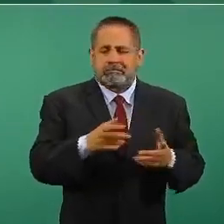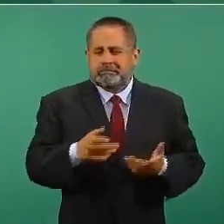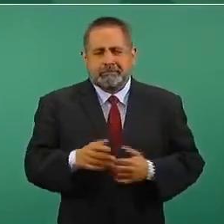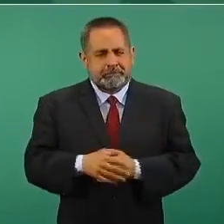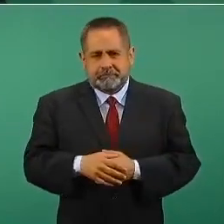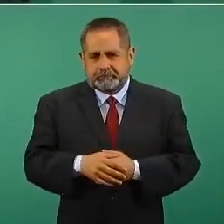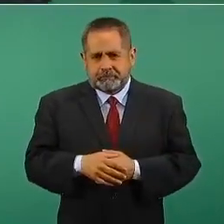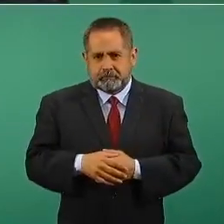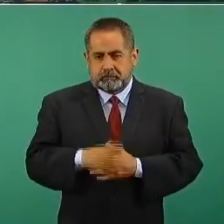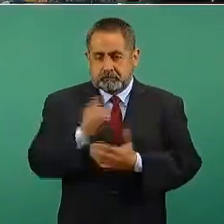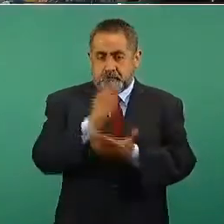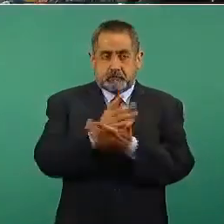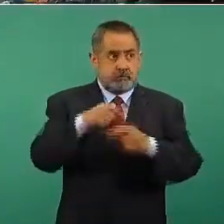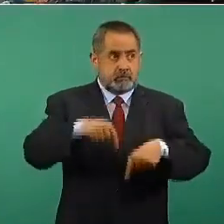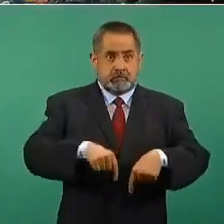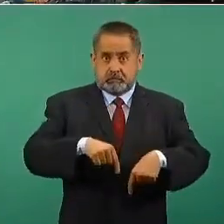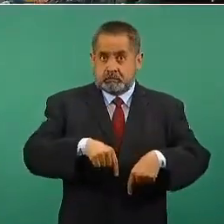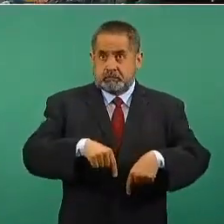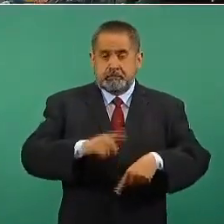no solo aquí,